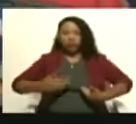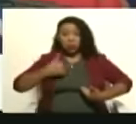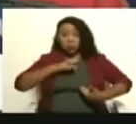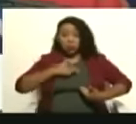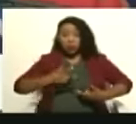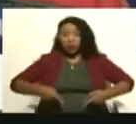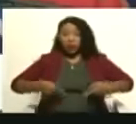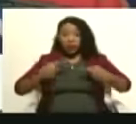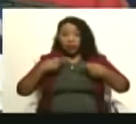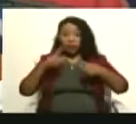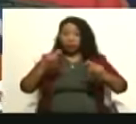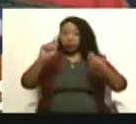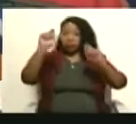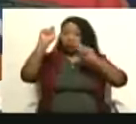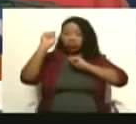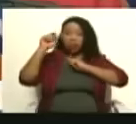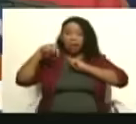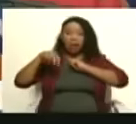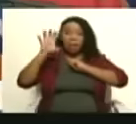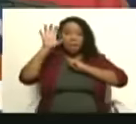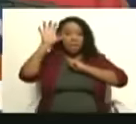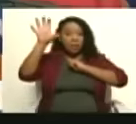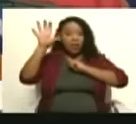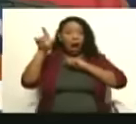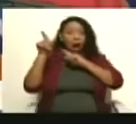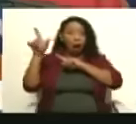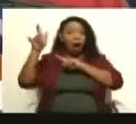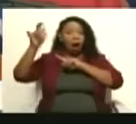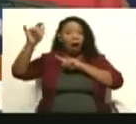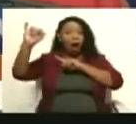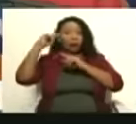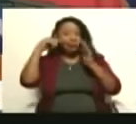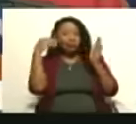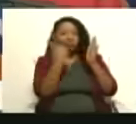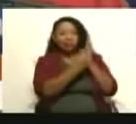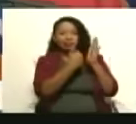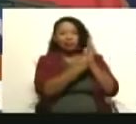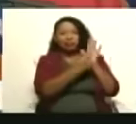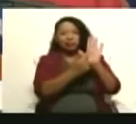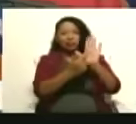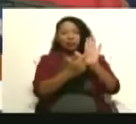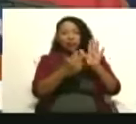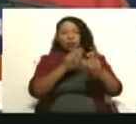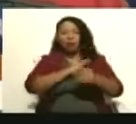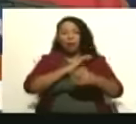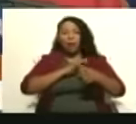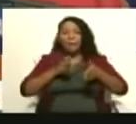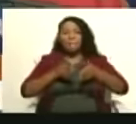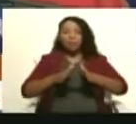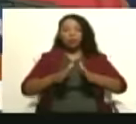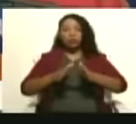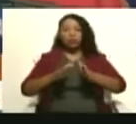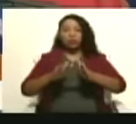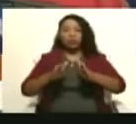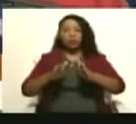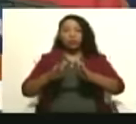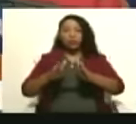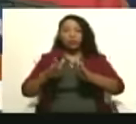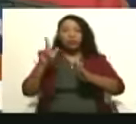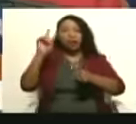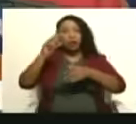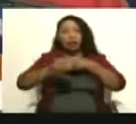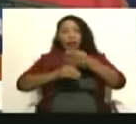que la herencia de nuestro país. Allí se encuentran los testigos de nuestro nacimiento, los creadores de nuestra existencia,